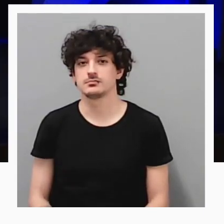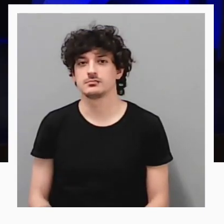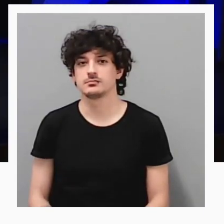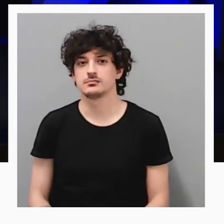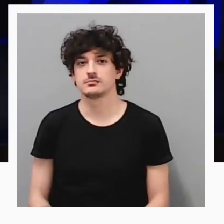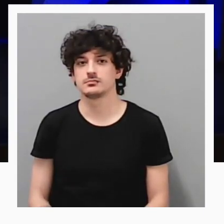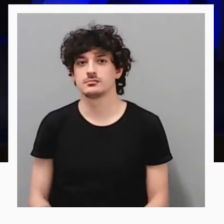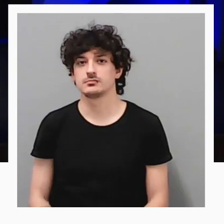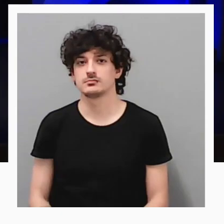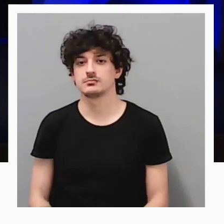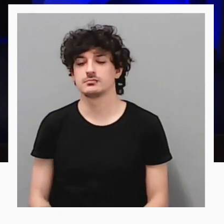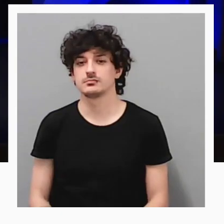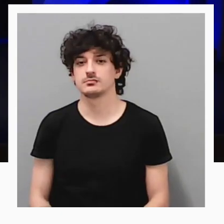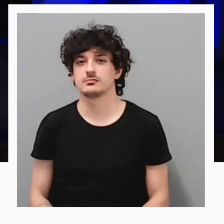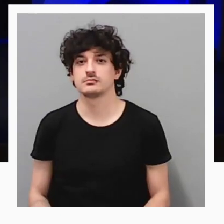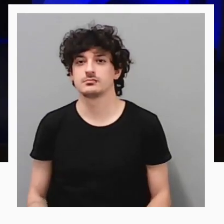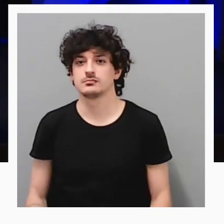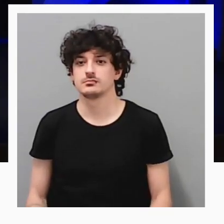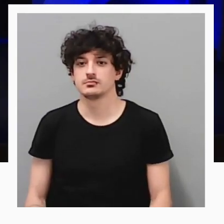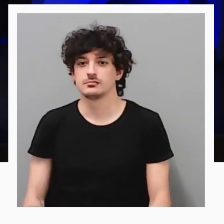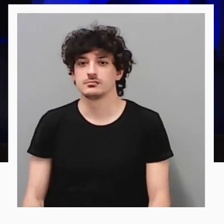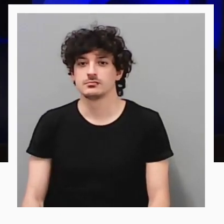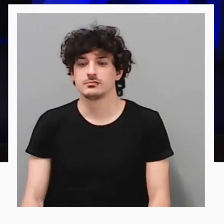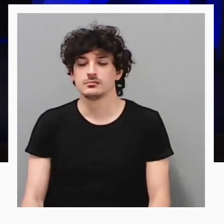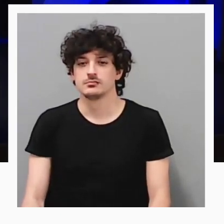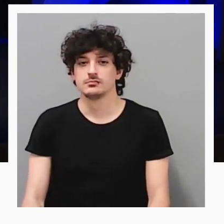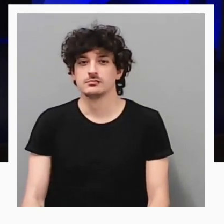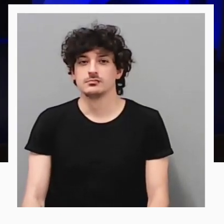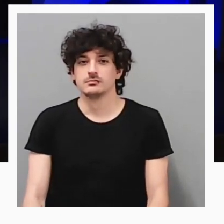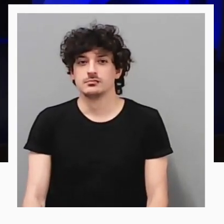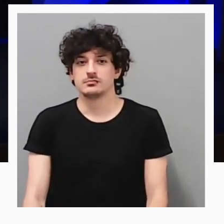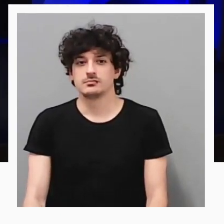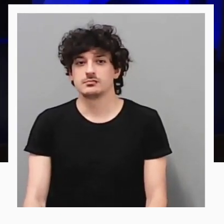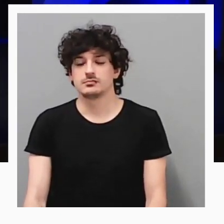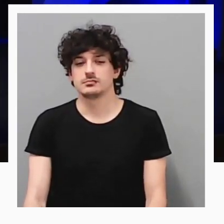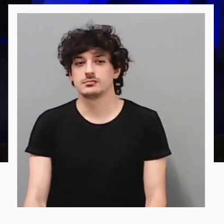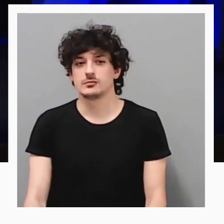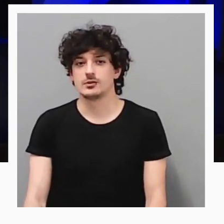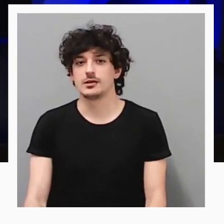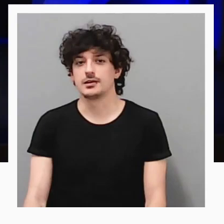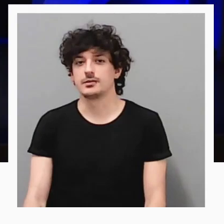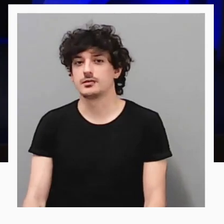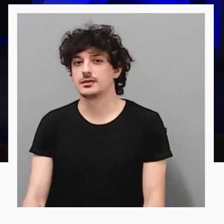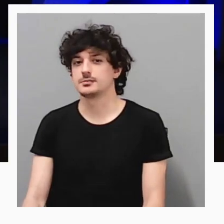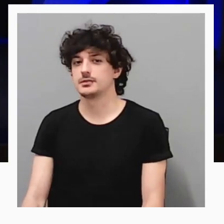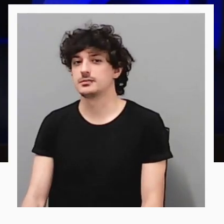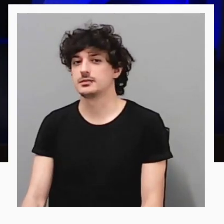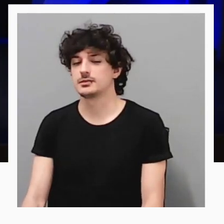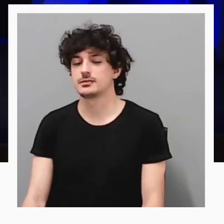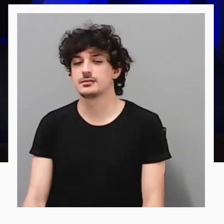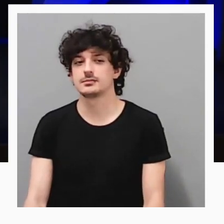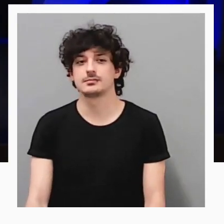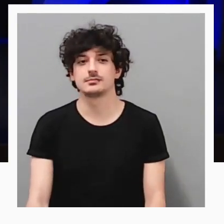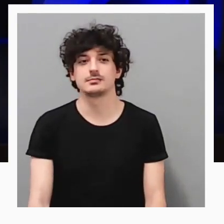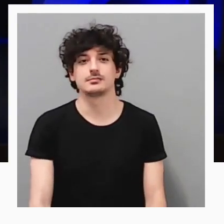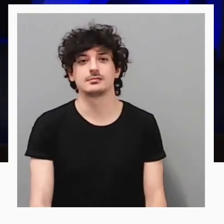los gobiernos, ¿no? Si tiene una cultura rígida que no acepta la diversidad, pues esa diversidad no solo no aportará valor,